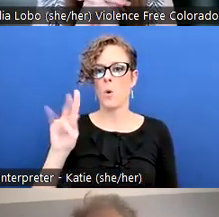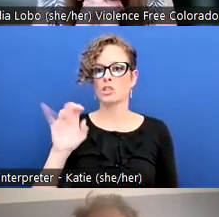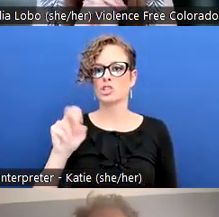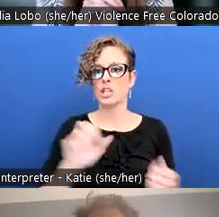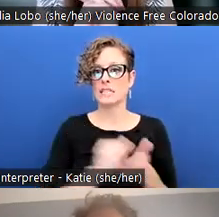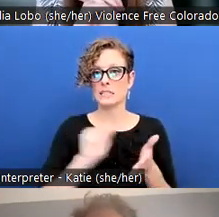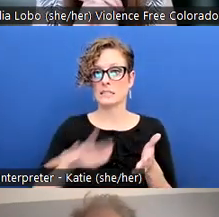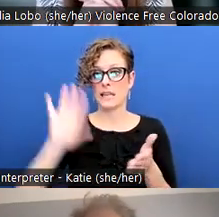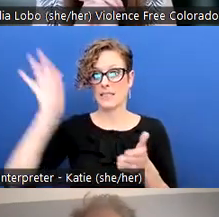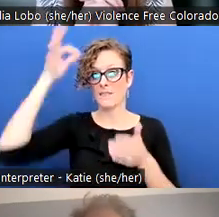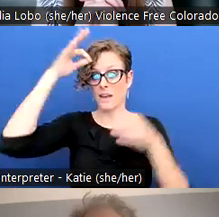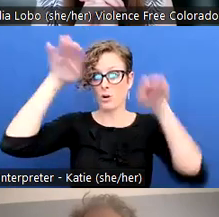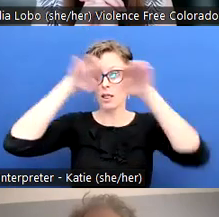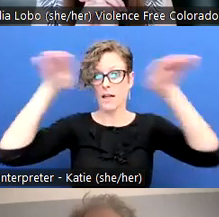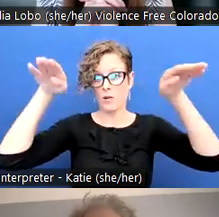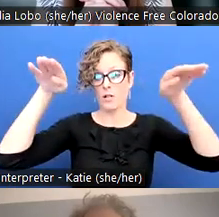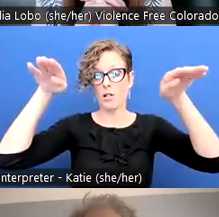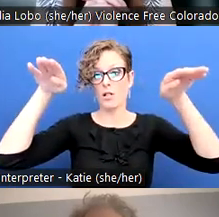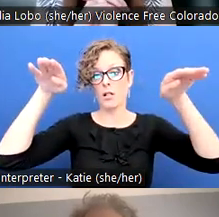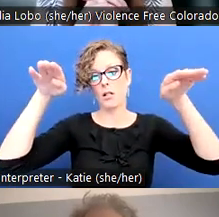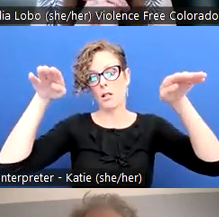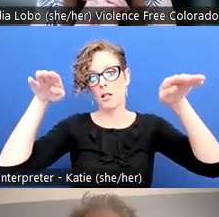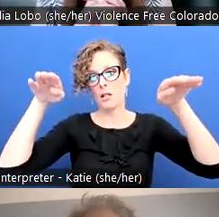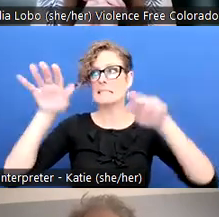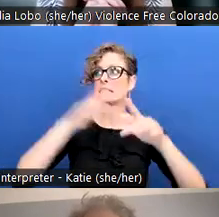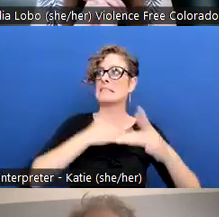con el acceso al aborto a nivel federal,